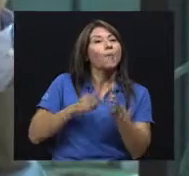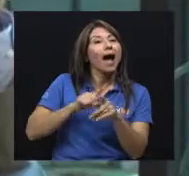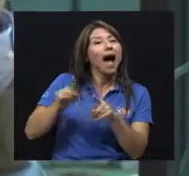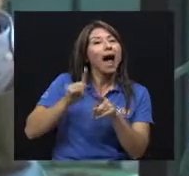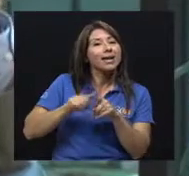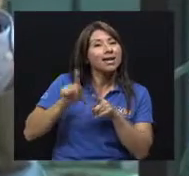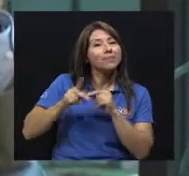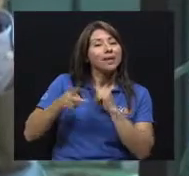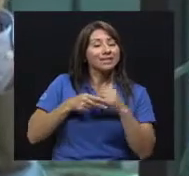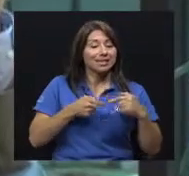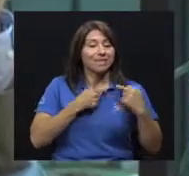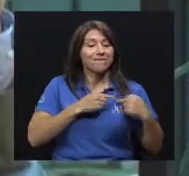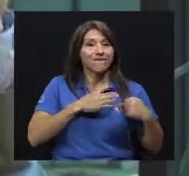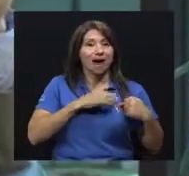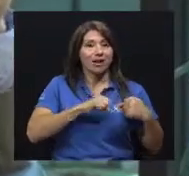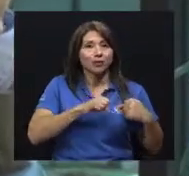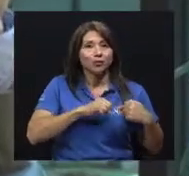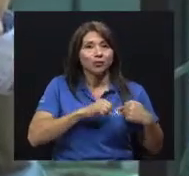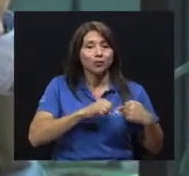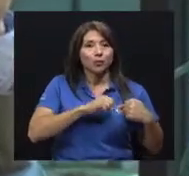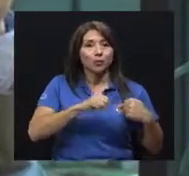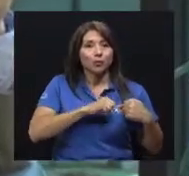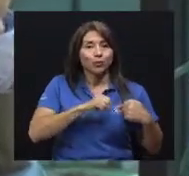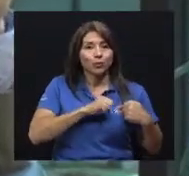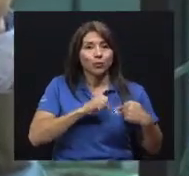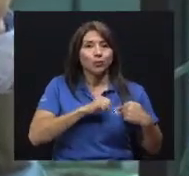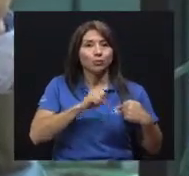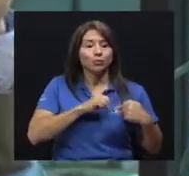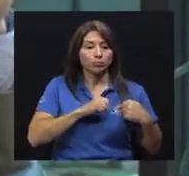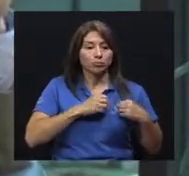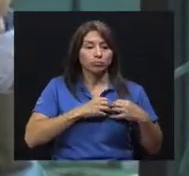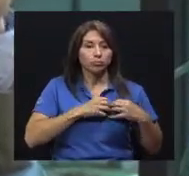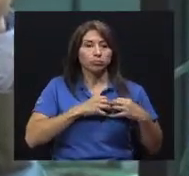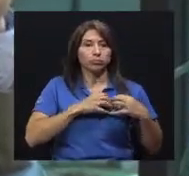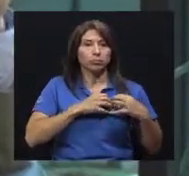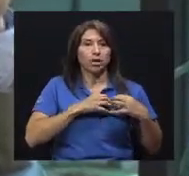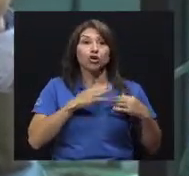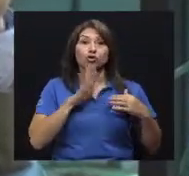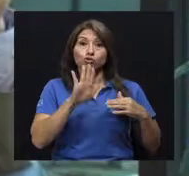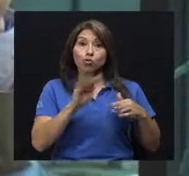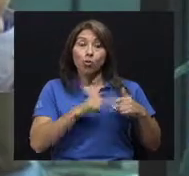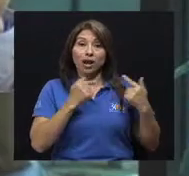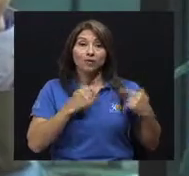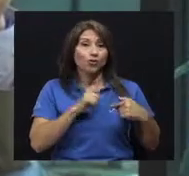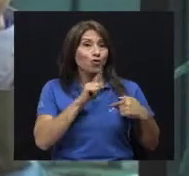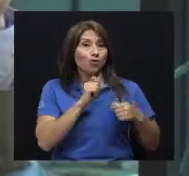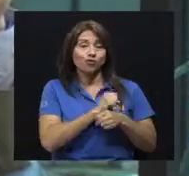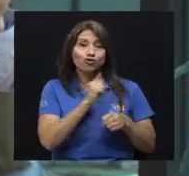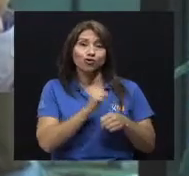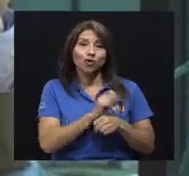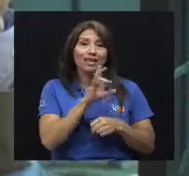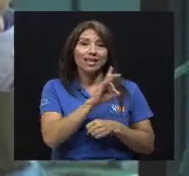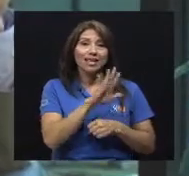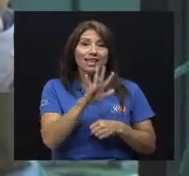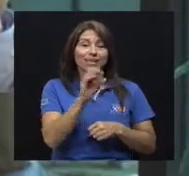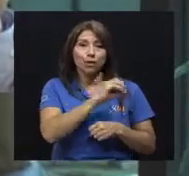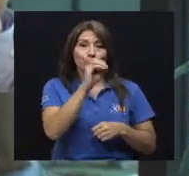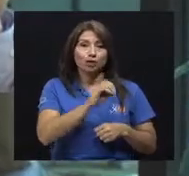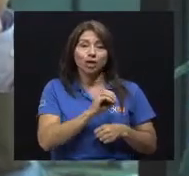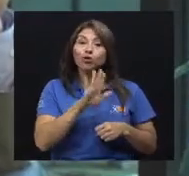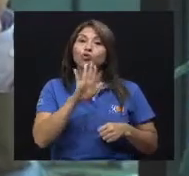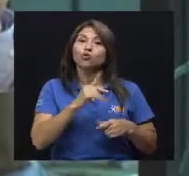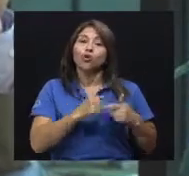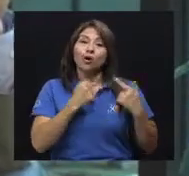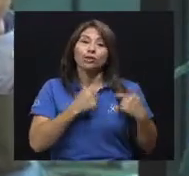cardíaca porque tiene un corazón que en vez de funcionar por lo menos el 70%, 65% que debería funcionar, le funciona solo